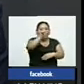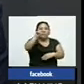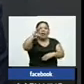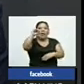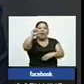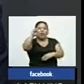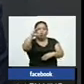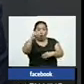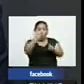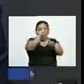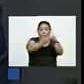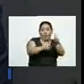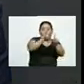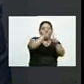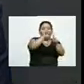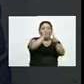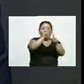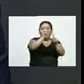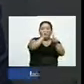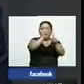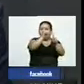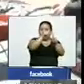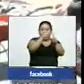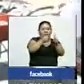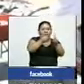El periodista Enrique López nos amplía esta información.